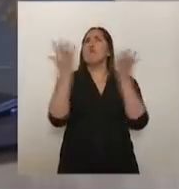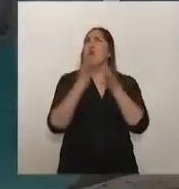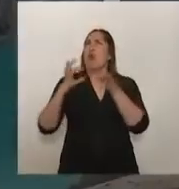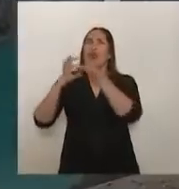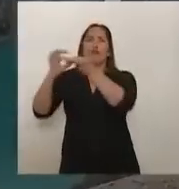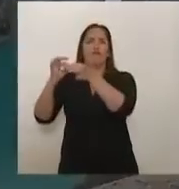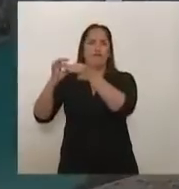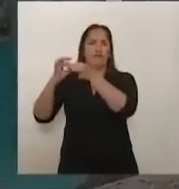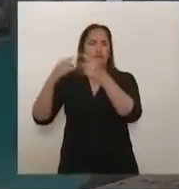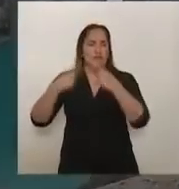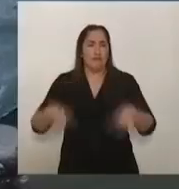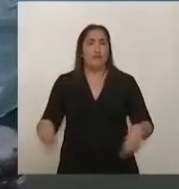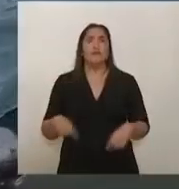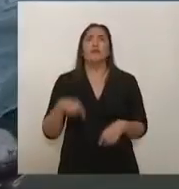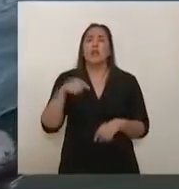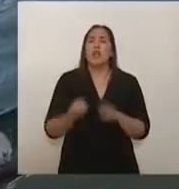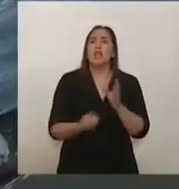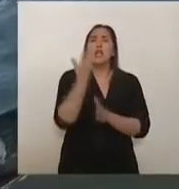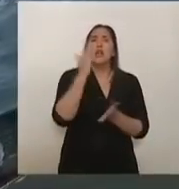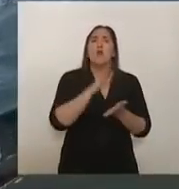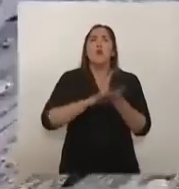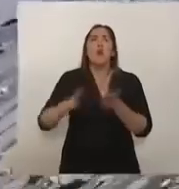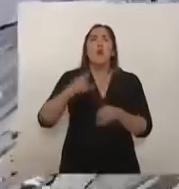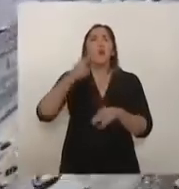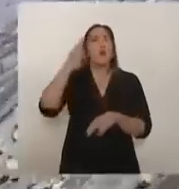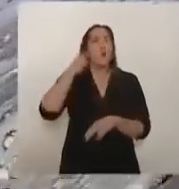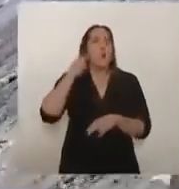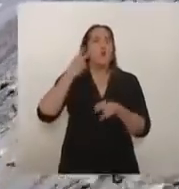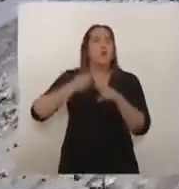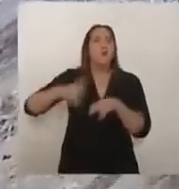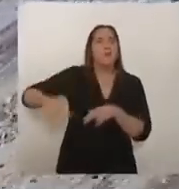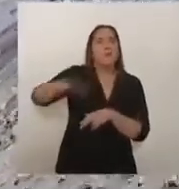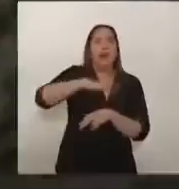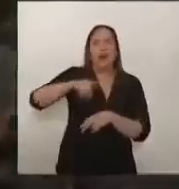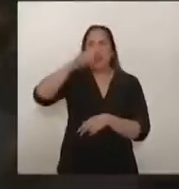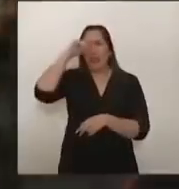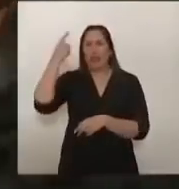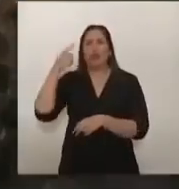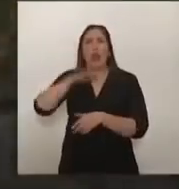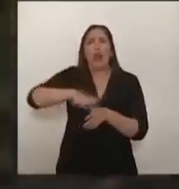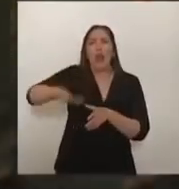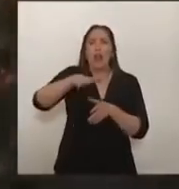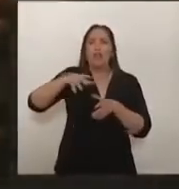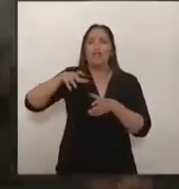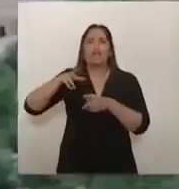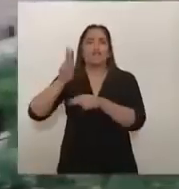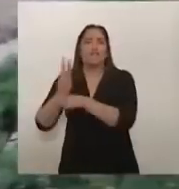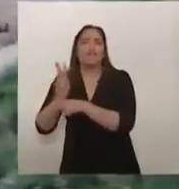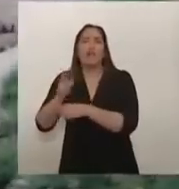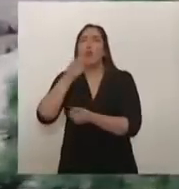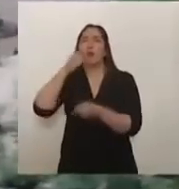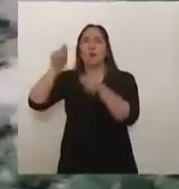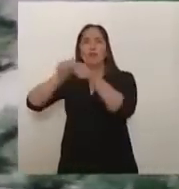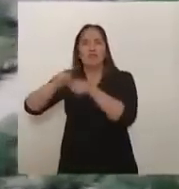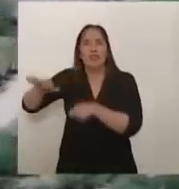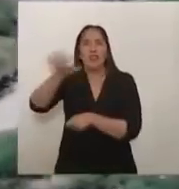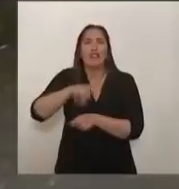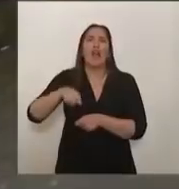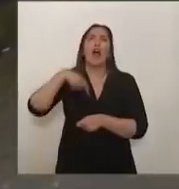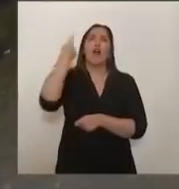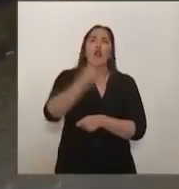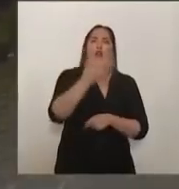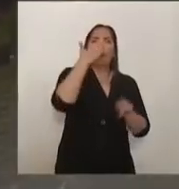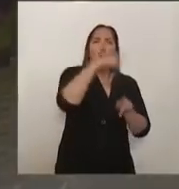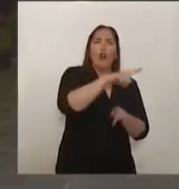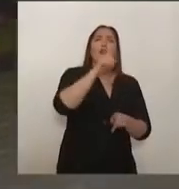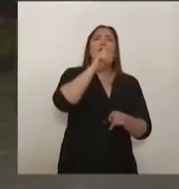mundo. Creamos 9 parques nacionales y áreas protegidas, como la de los esteros de Liberá y Tras la Sierra,